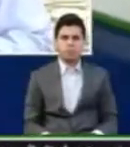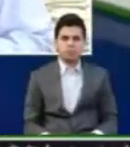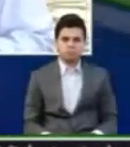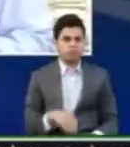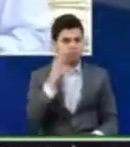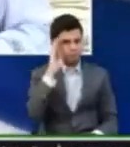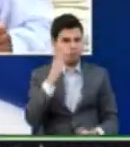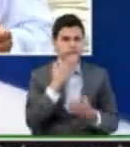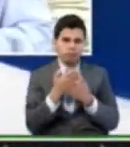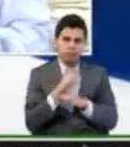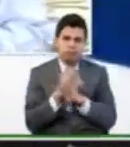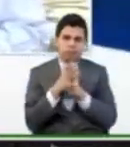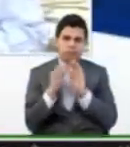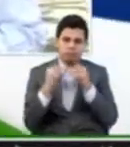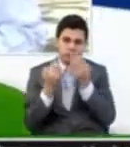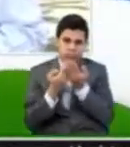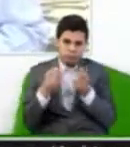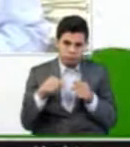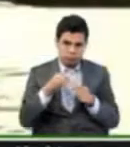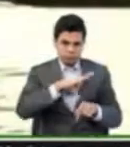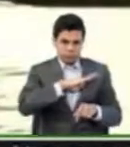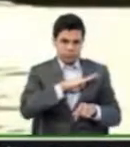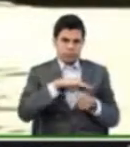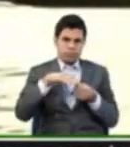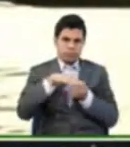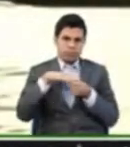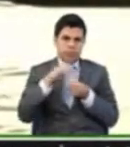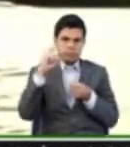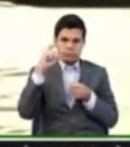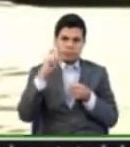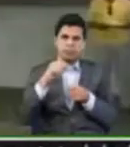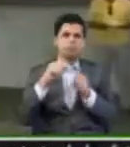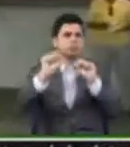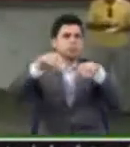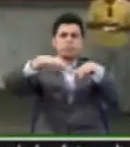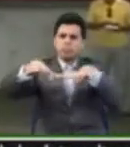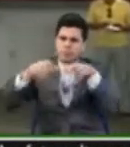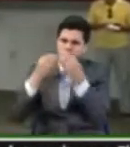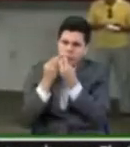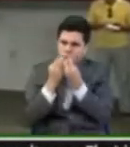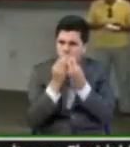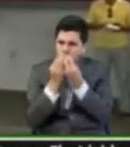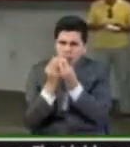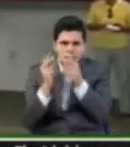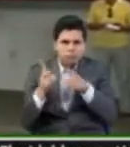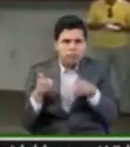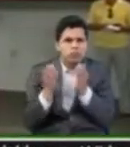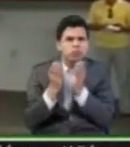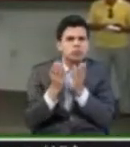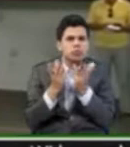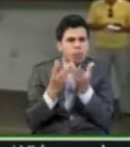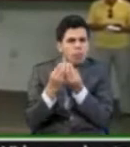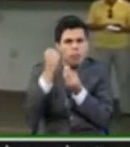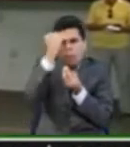buenas tardes. En el Colegio Municipal de Bachillerato en la ciudad de Cúcuta fue convocada la Asamblea General y Permanente de los Educadores de Norte de